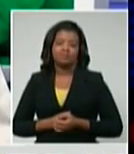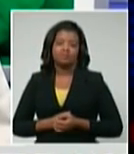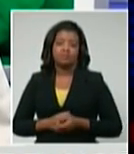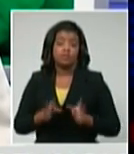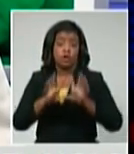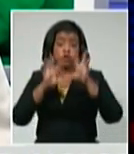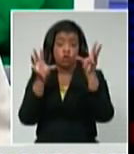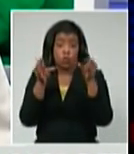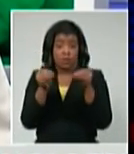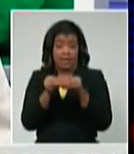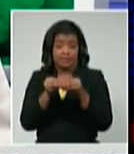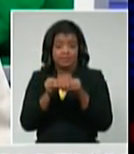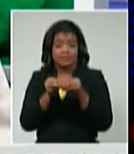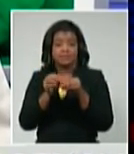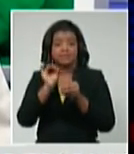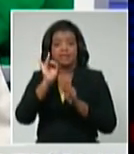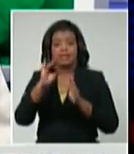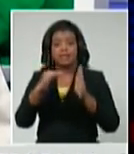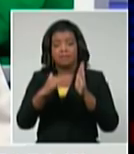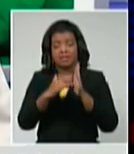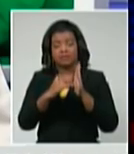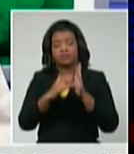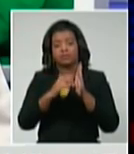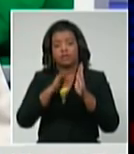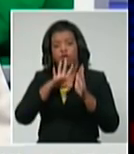7.347 de nacionalidad cubana,